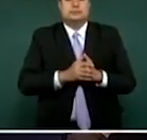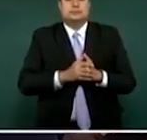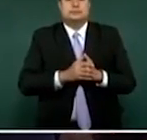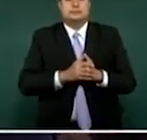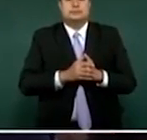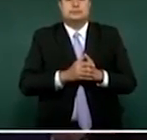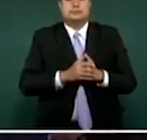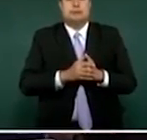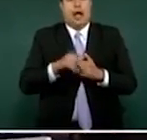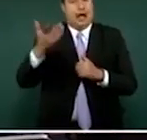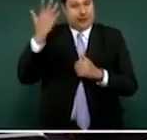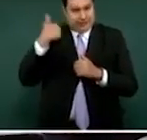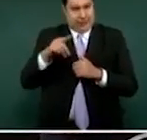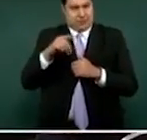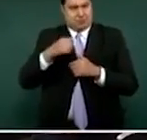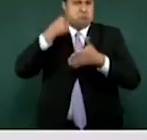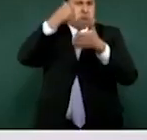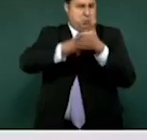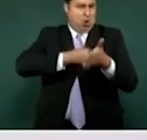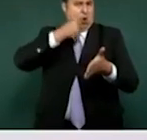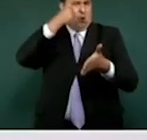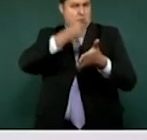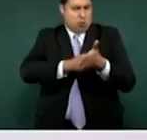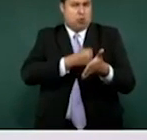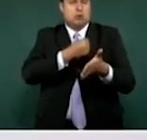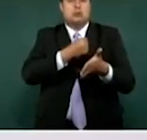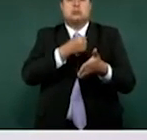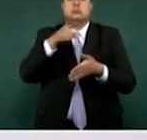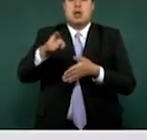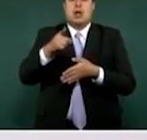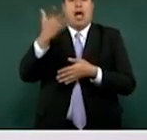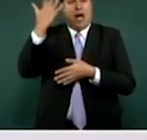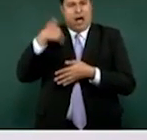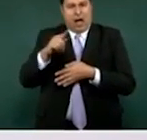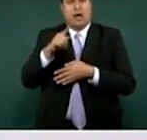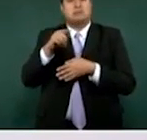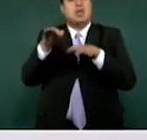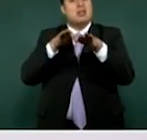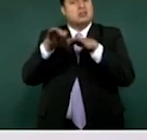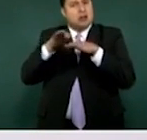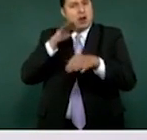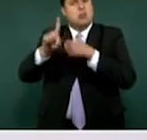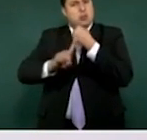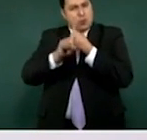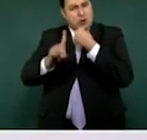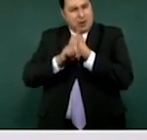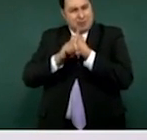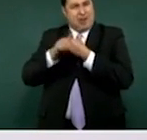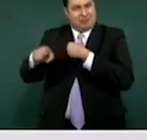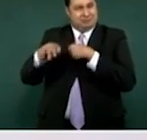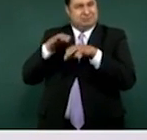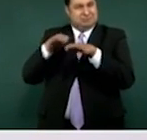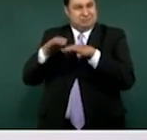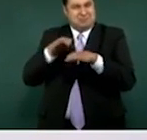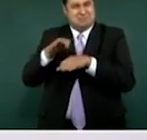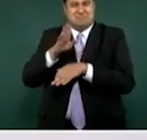de una protesta por las malas condiciones laborales de mujeres